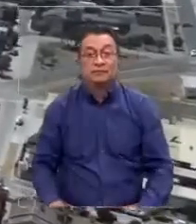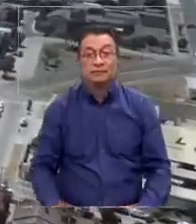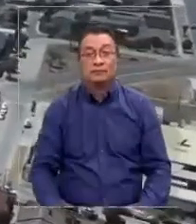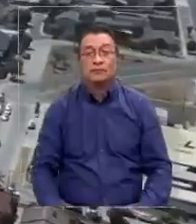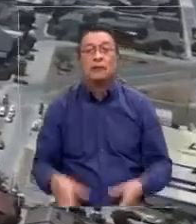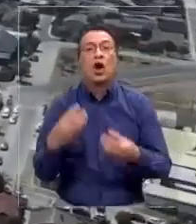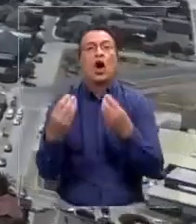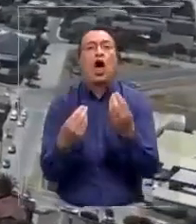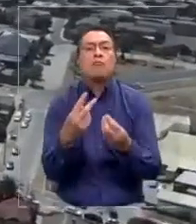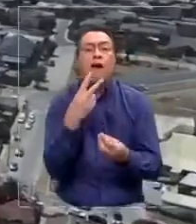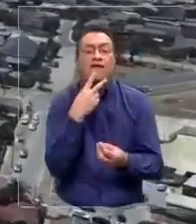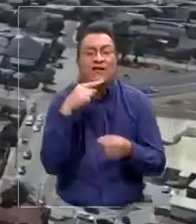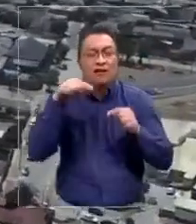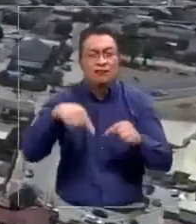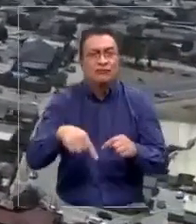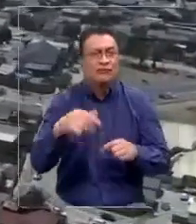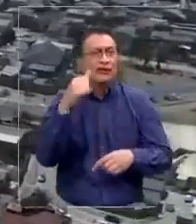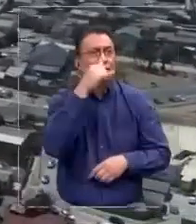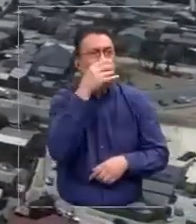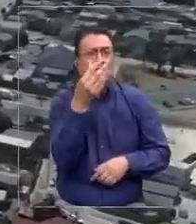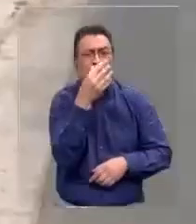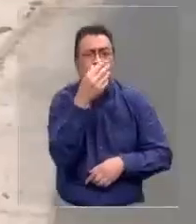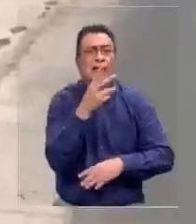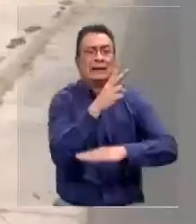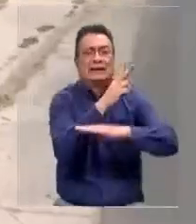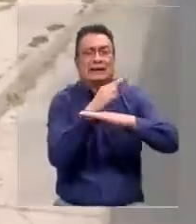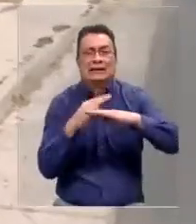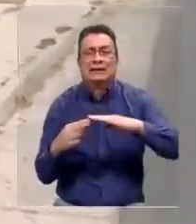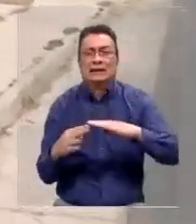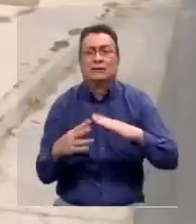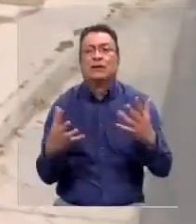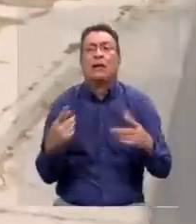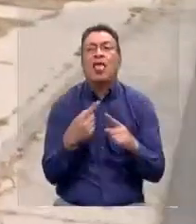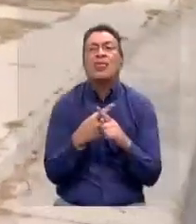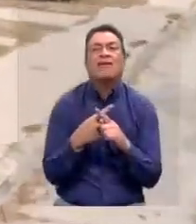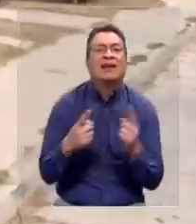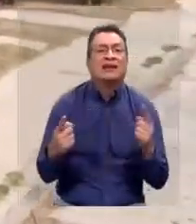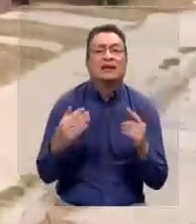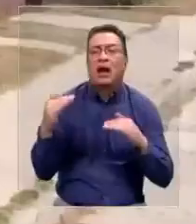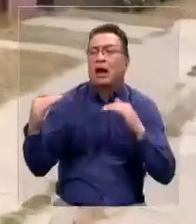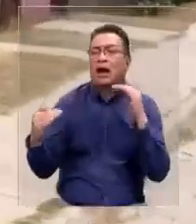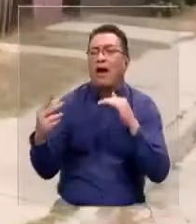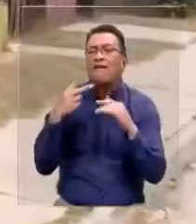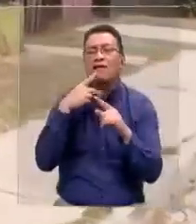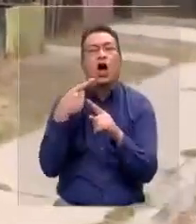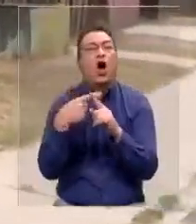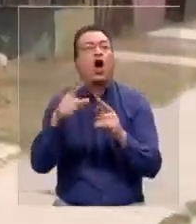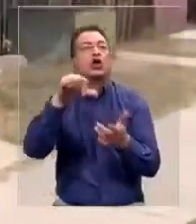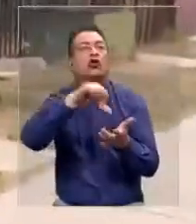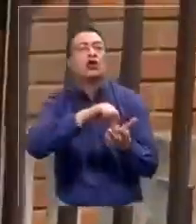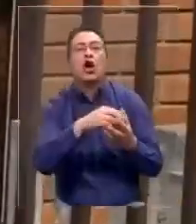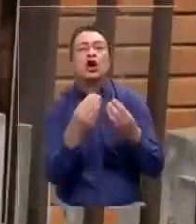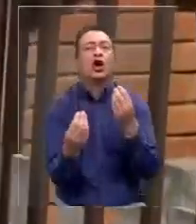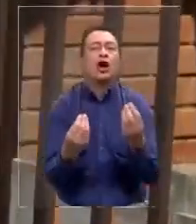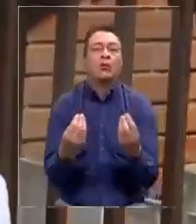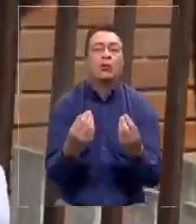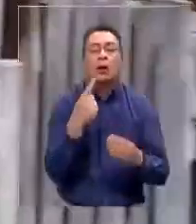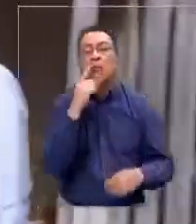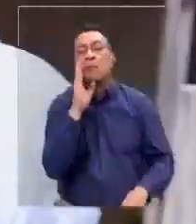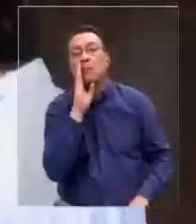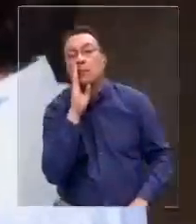¿Cómo es vivir en una zona de sacrificio? Por ejemplo, en Quintero. ¿Qué diferencias hay con el habitar en otras ciudades? Lo vamos a consultar.